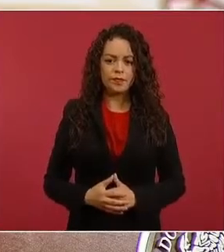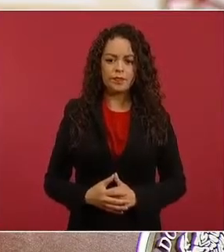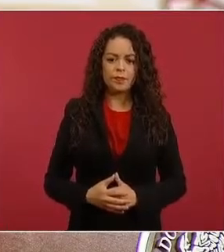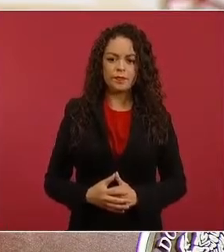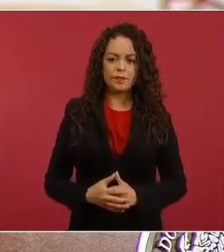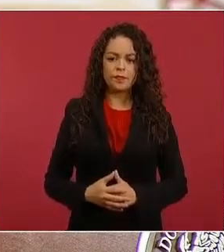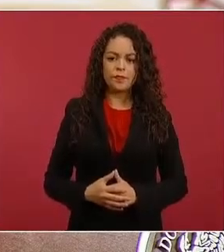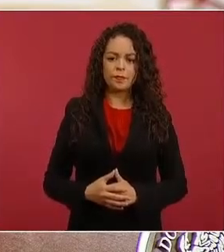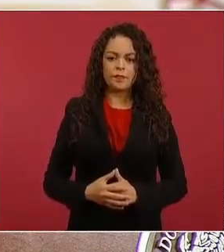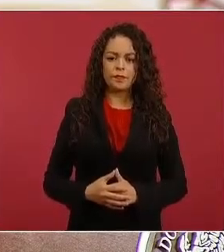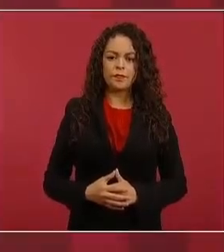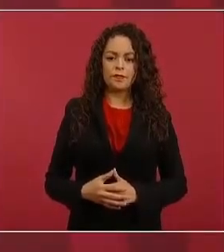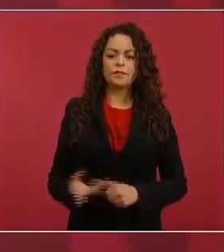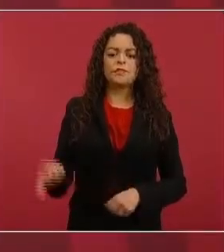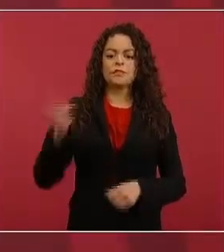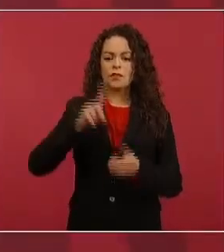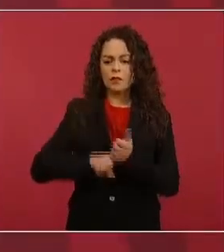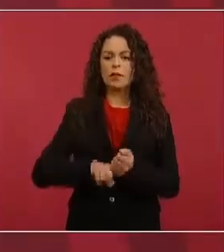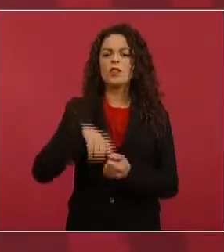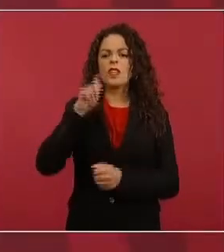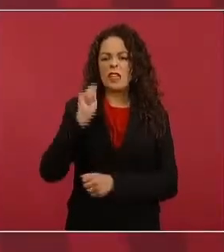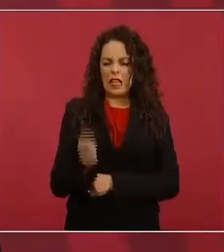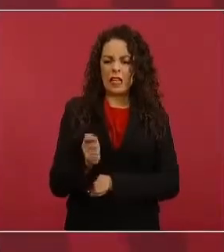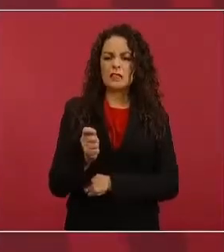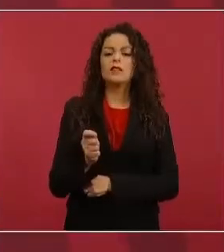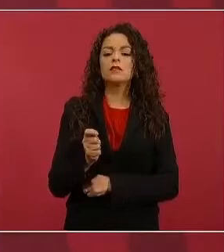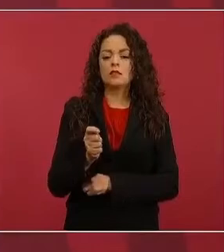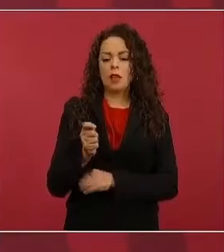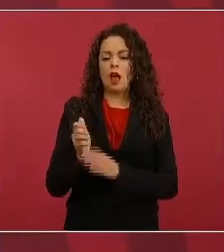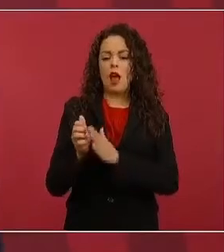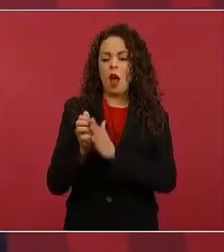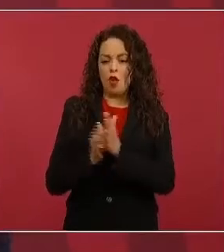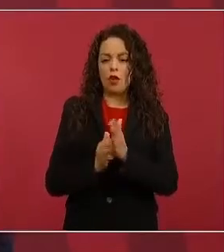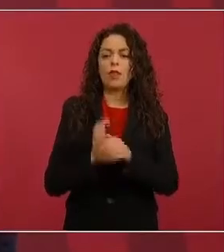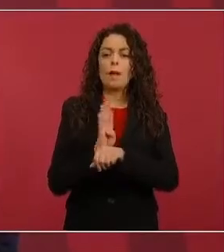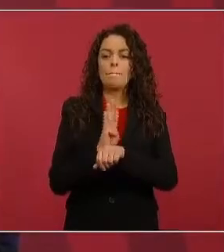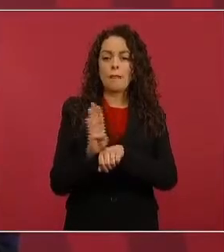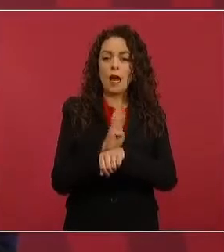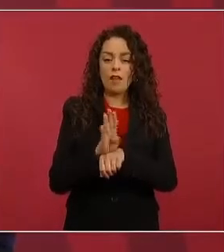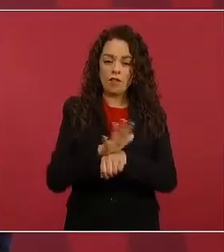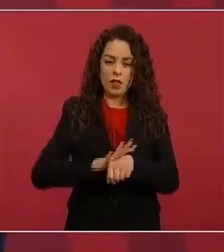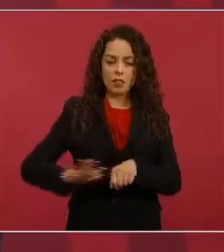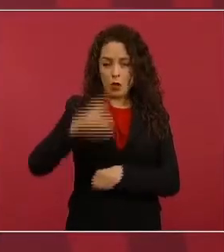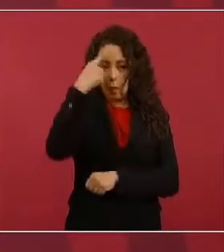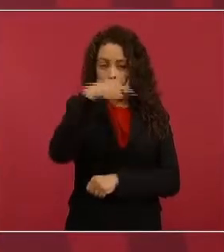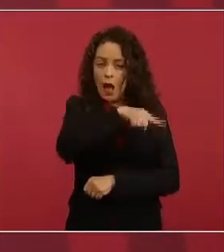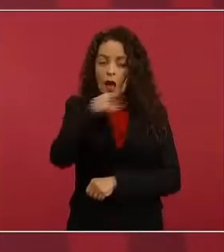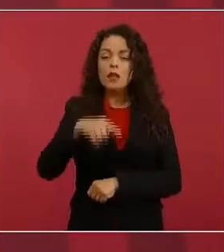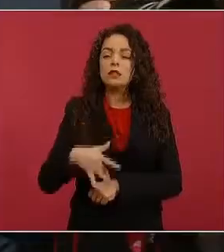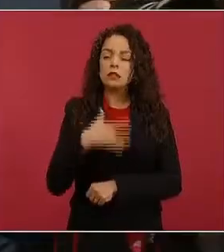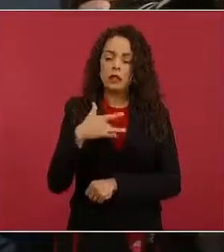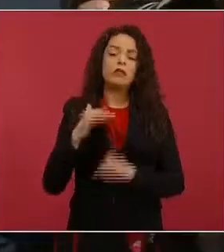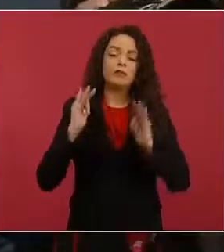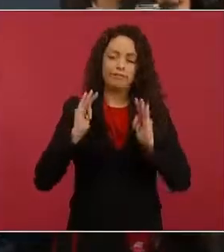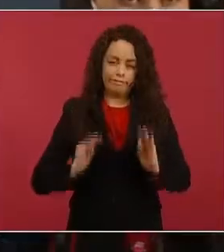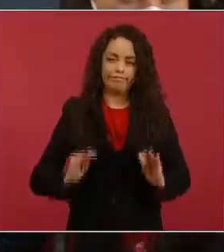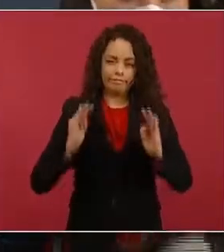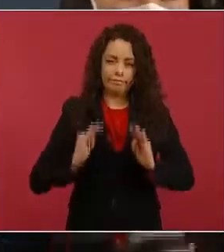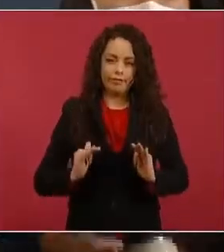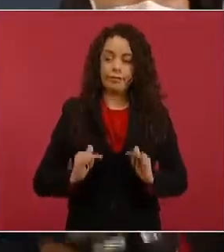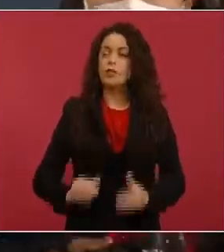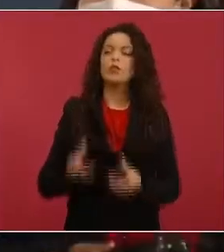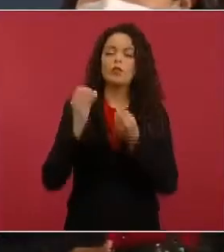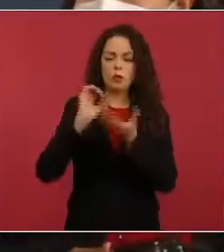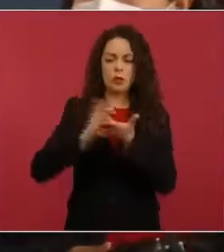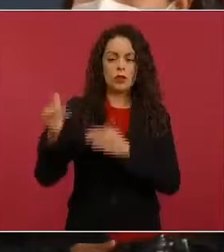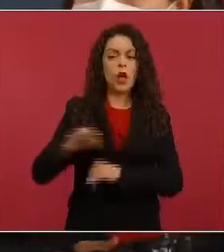beneficio de los ahorradores, para la tranquilidad de los ahorradores. Muchas gracias. Y por último, presidente, esto es